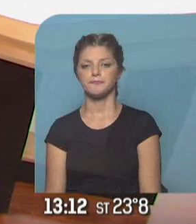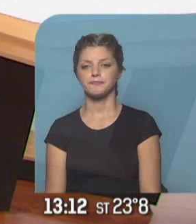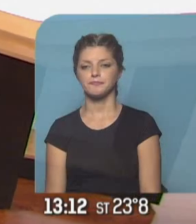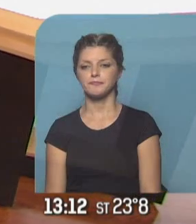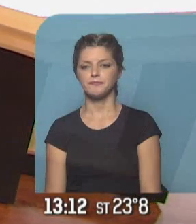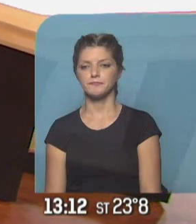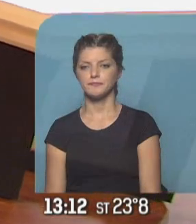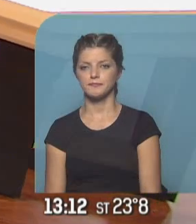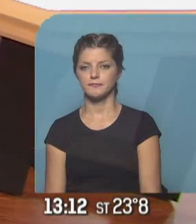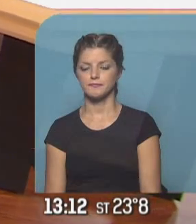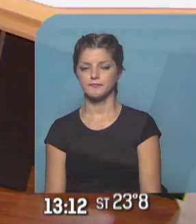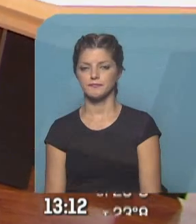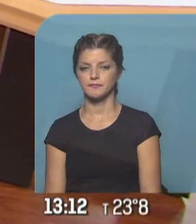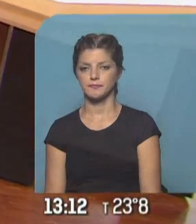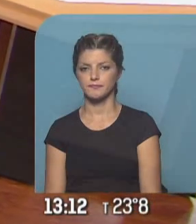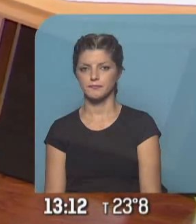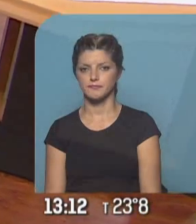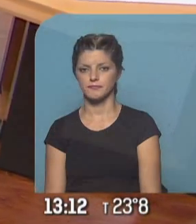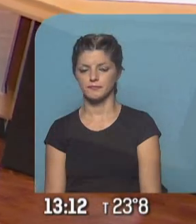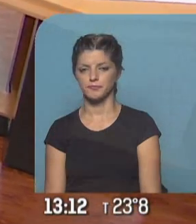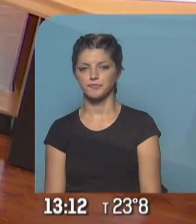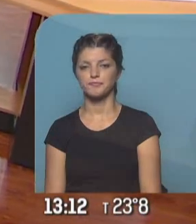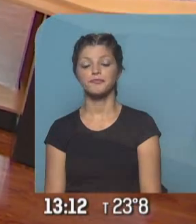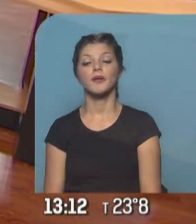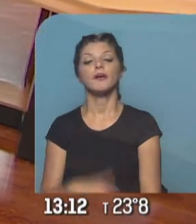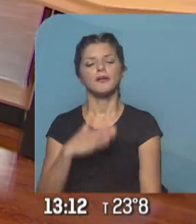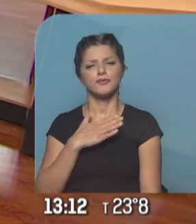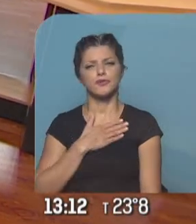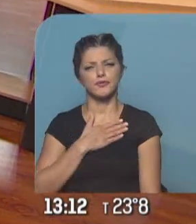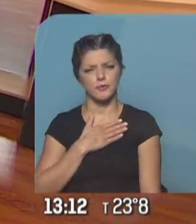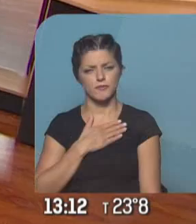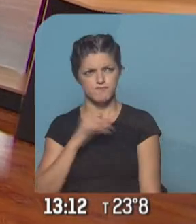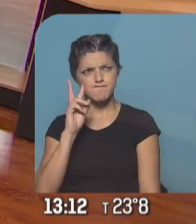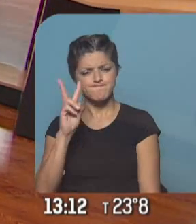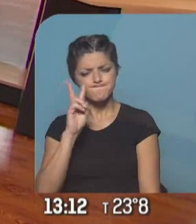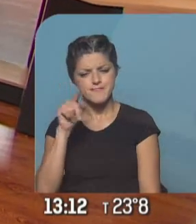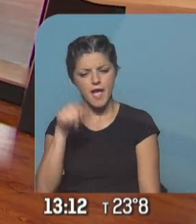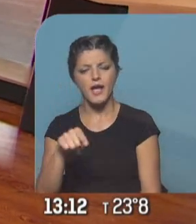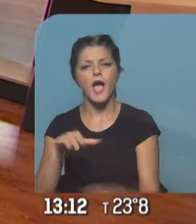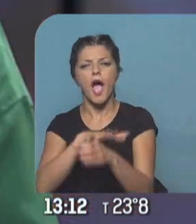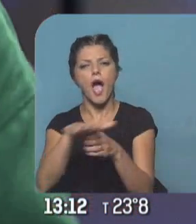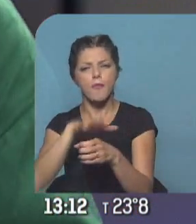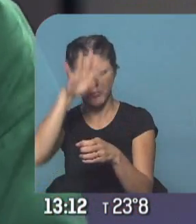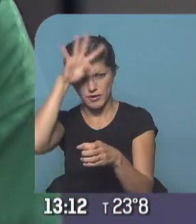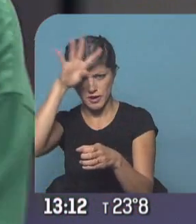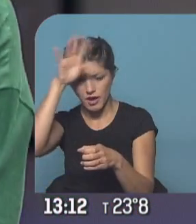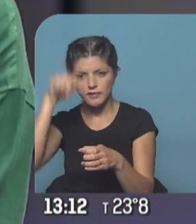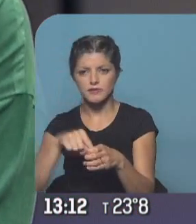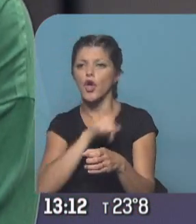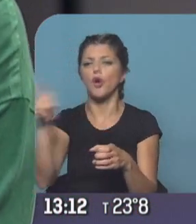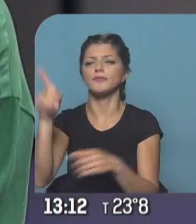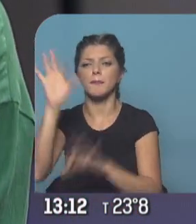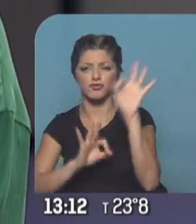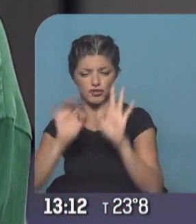veíamos, estamos viendo permanentemente en la región lo que tiene que ver con la reacción de las comunidades indígenas en contra de proyectos